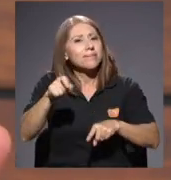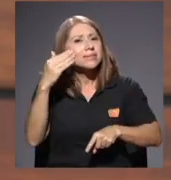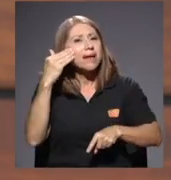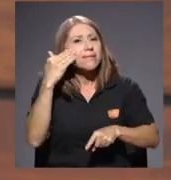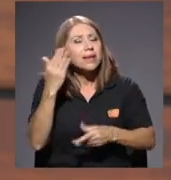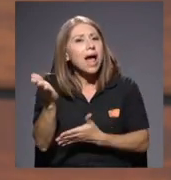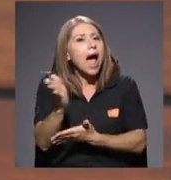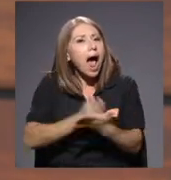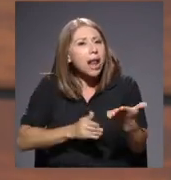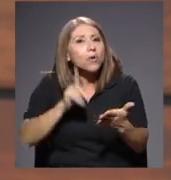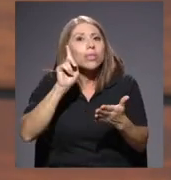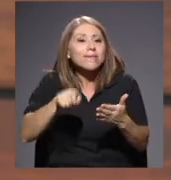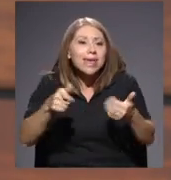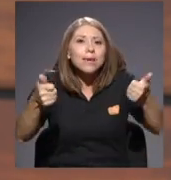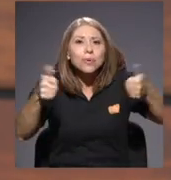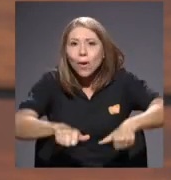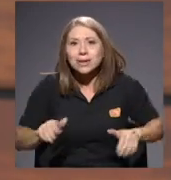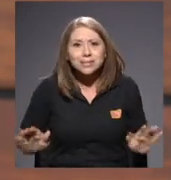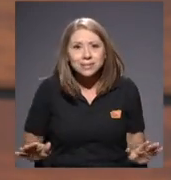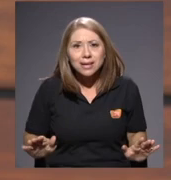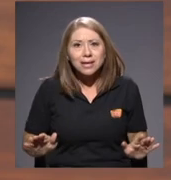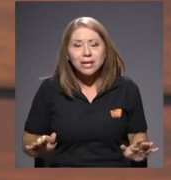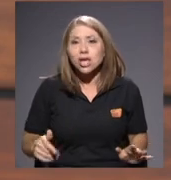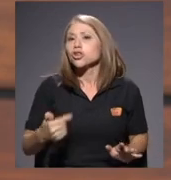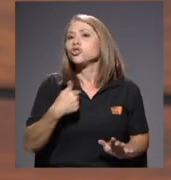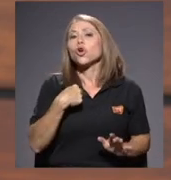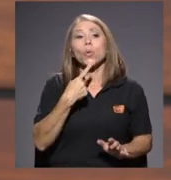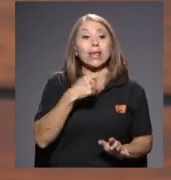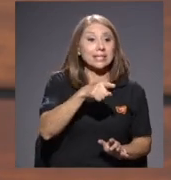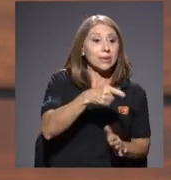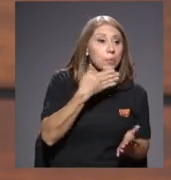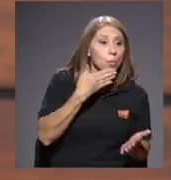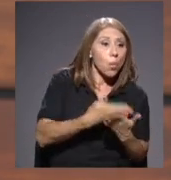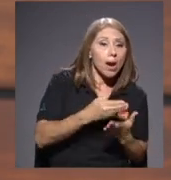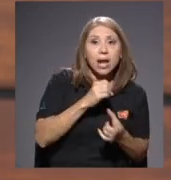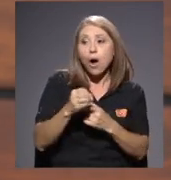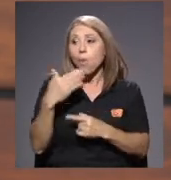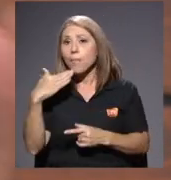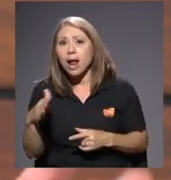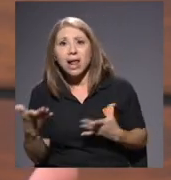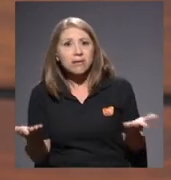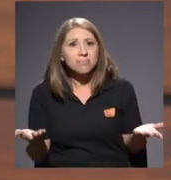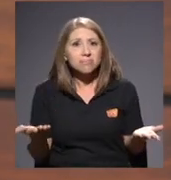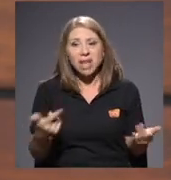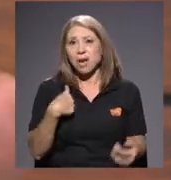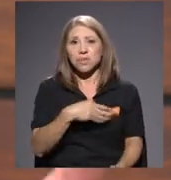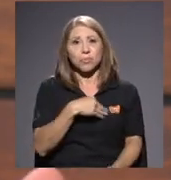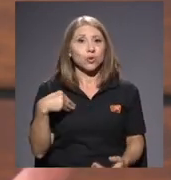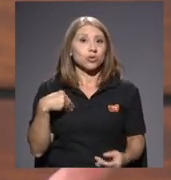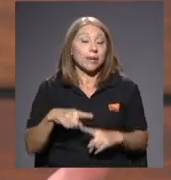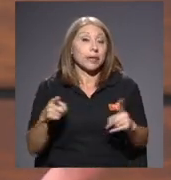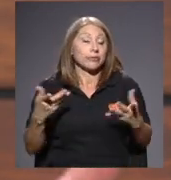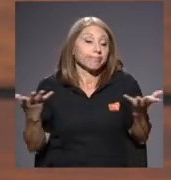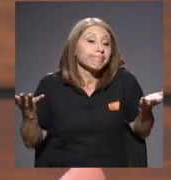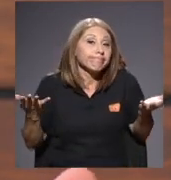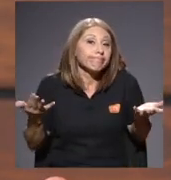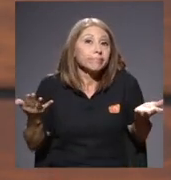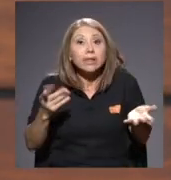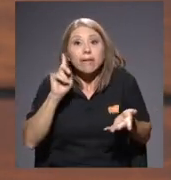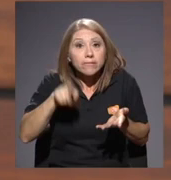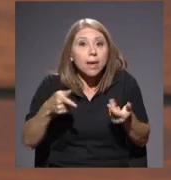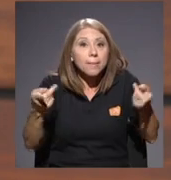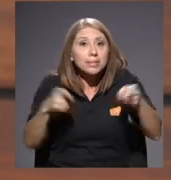tenía que aprobarse. Y digamos que yo no voy a juzgar si es buena o mala, a mí no me gusta, pero hey, estaba de acuerdo que pasara